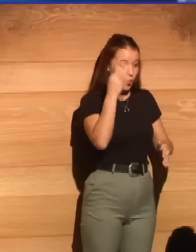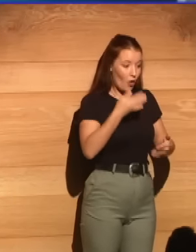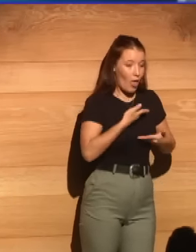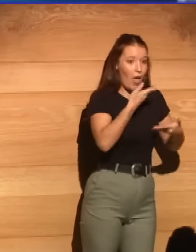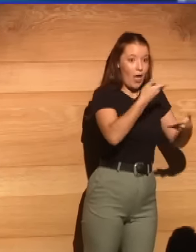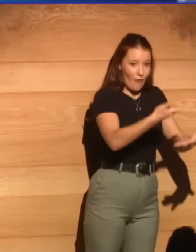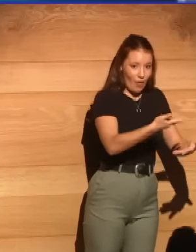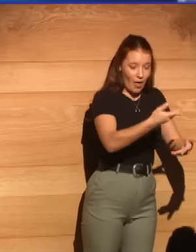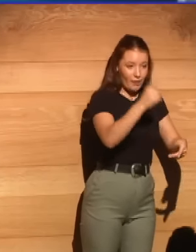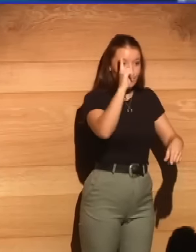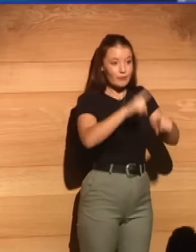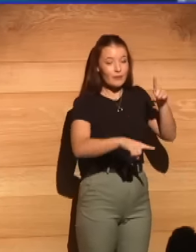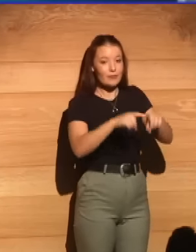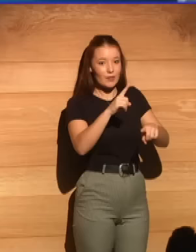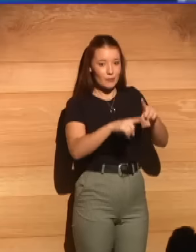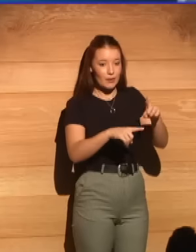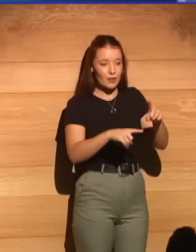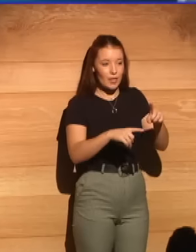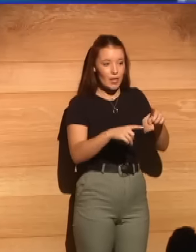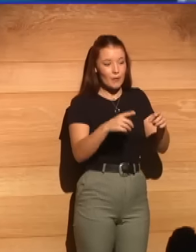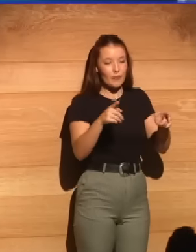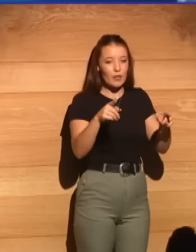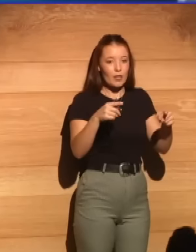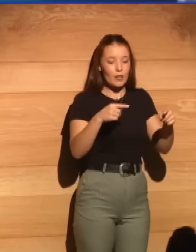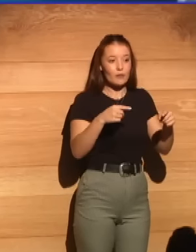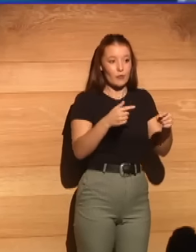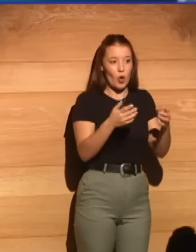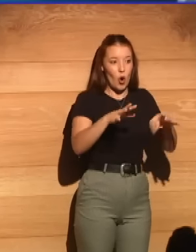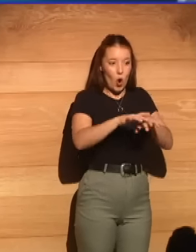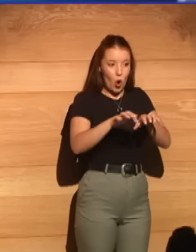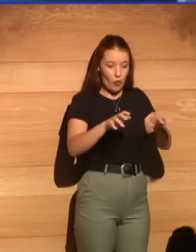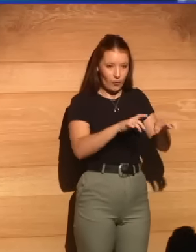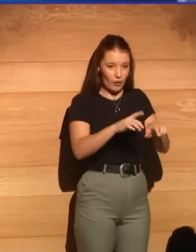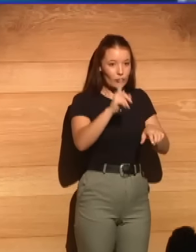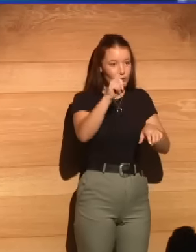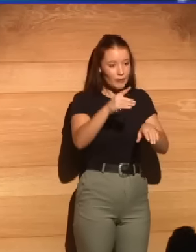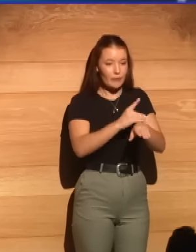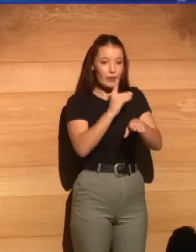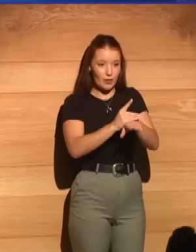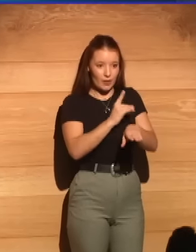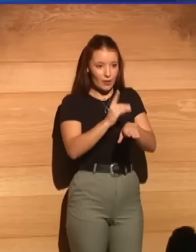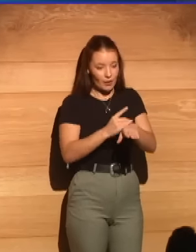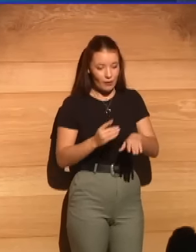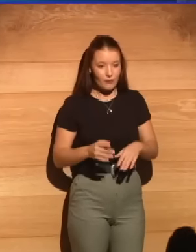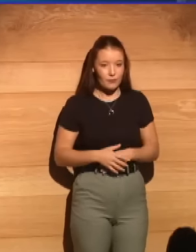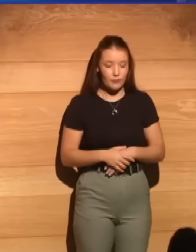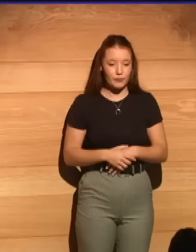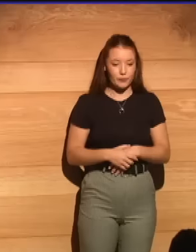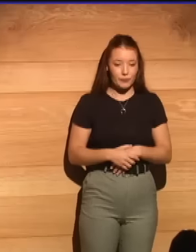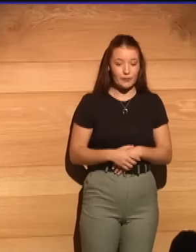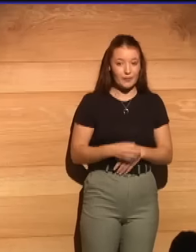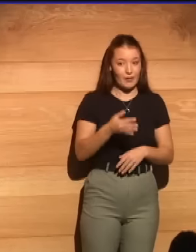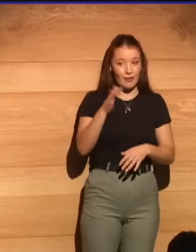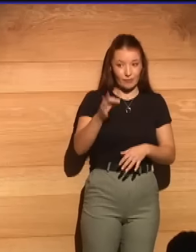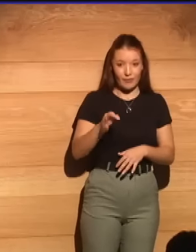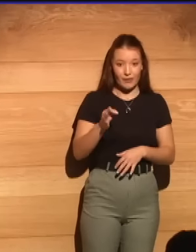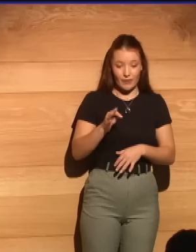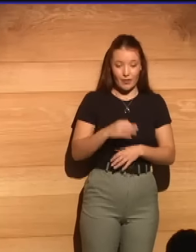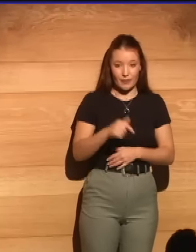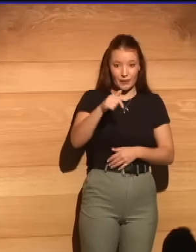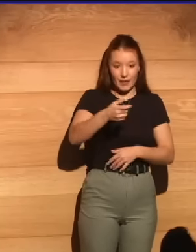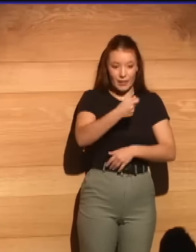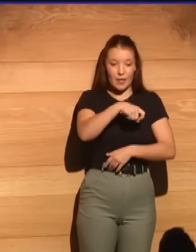dependido de una conexión a Internet, de un ordenador y de ciertas habilidades digitales. Efectivamente, y la verdad que en España en